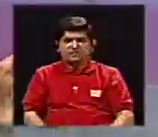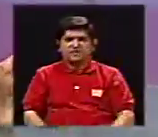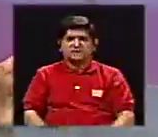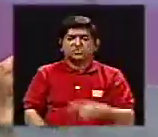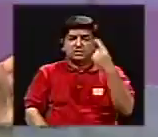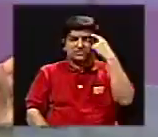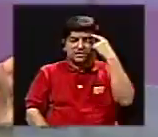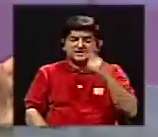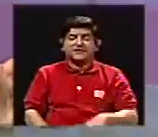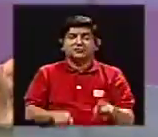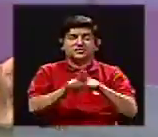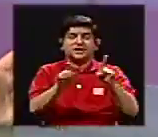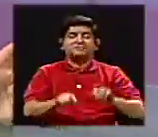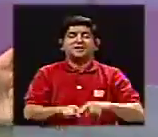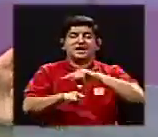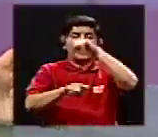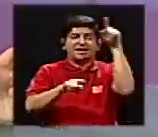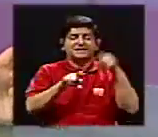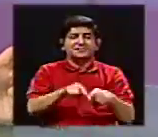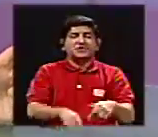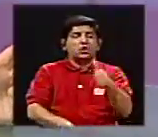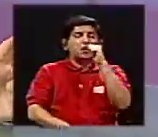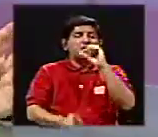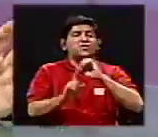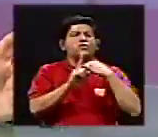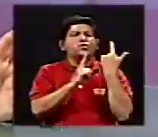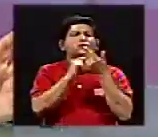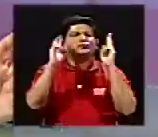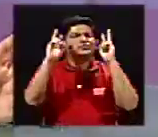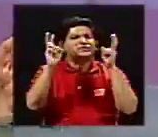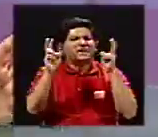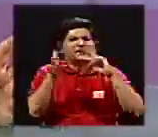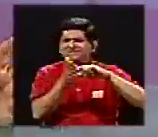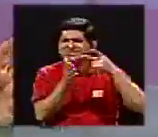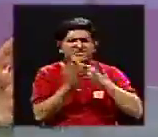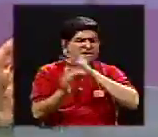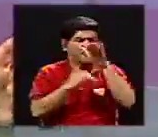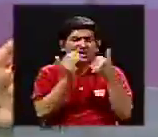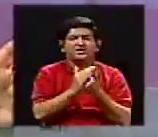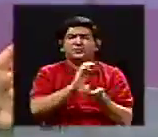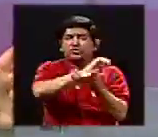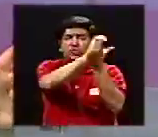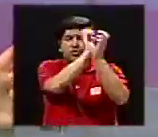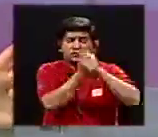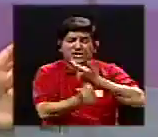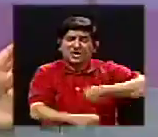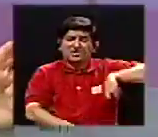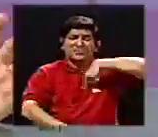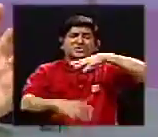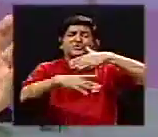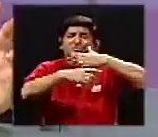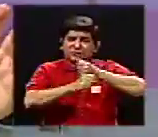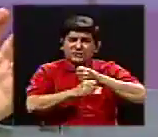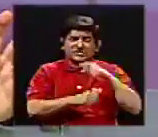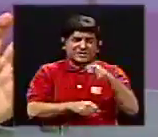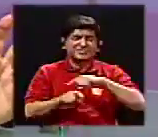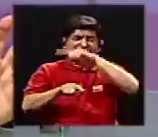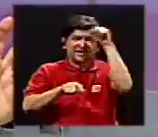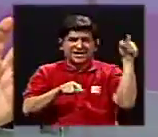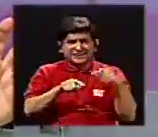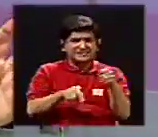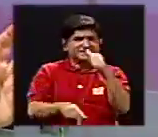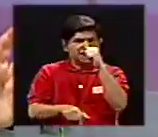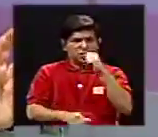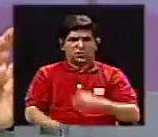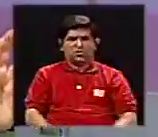el ciclo hidrosocial. Y esto significa tomar en cuenta todas esas alteraciones que le estamos haciendo al ciclo del